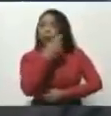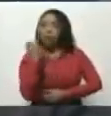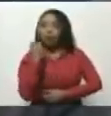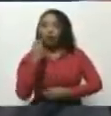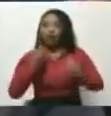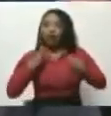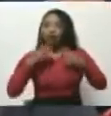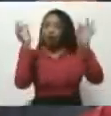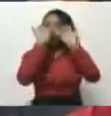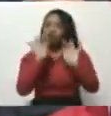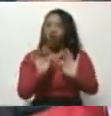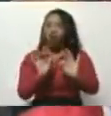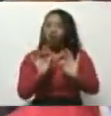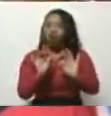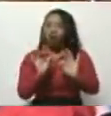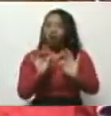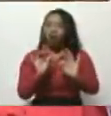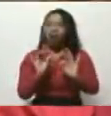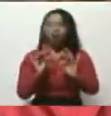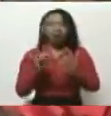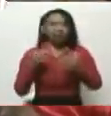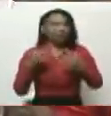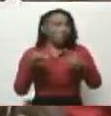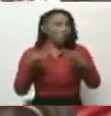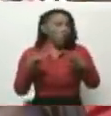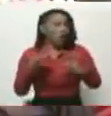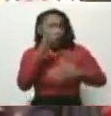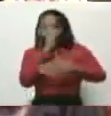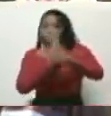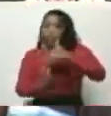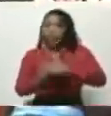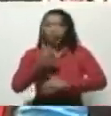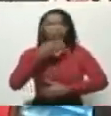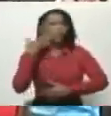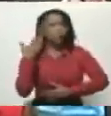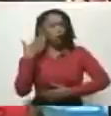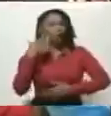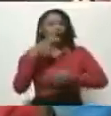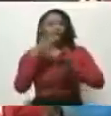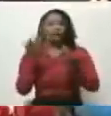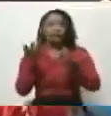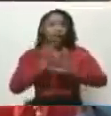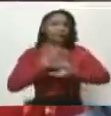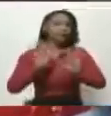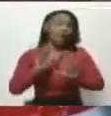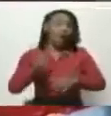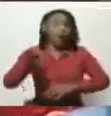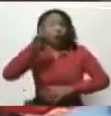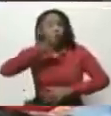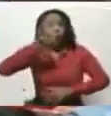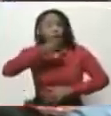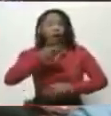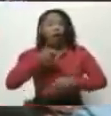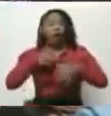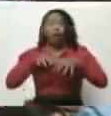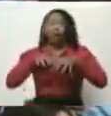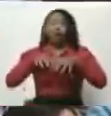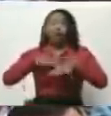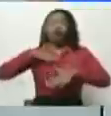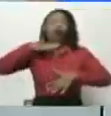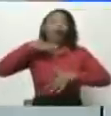de forma austera, sencilla, modesta, digna, honrada, ya que la búsqueda de riqueza